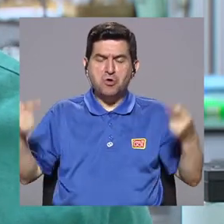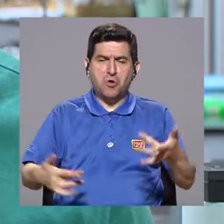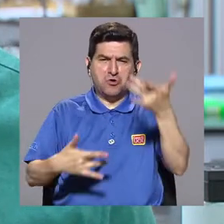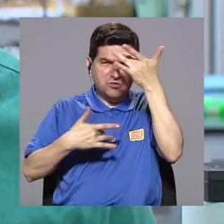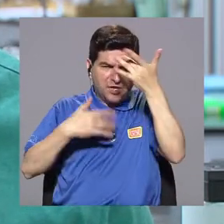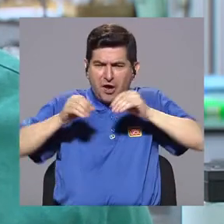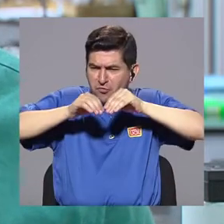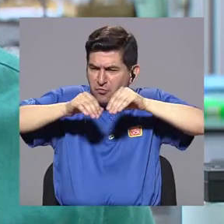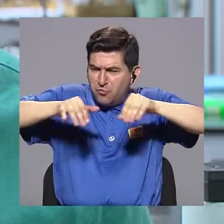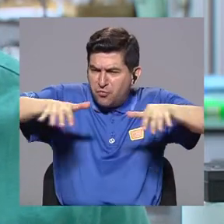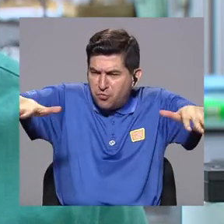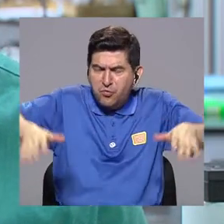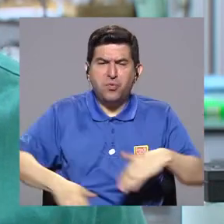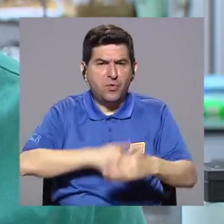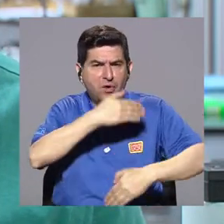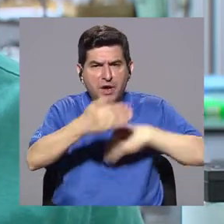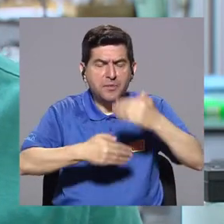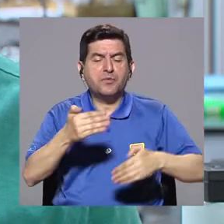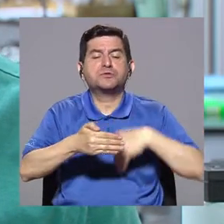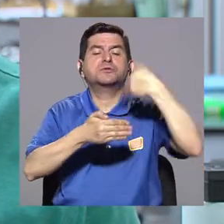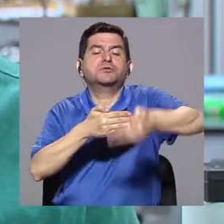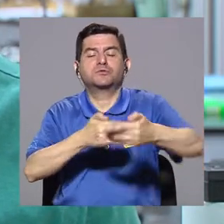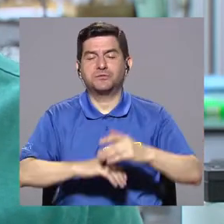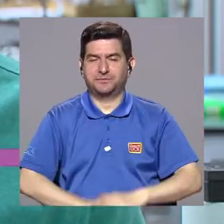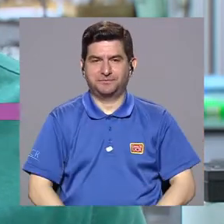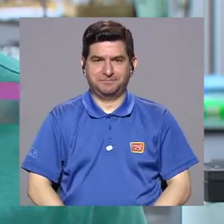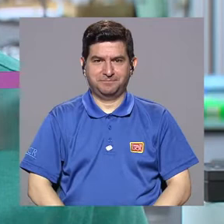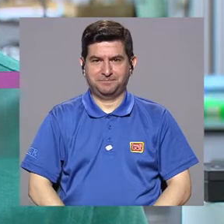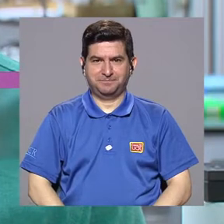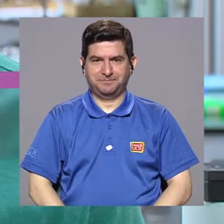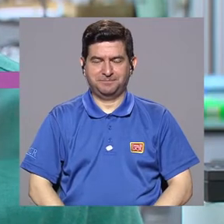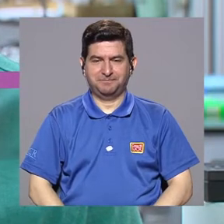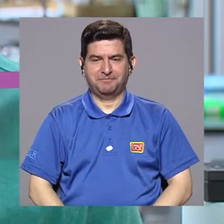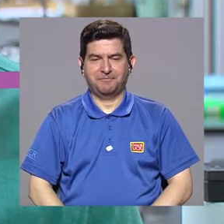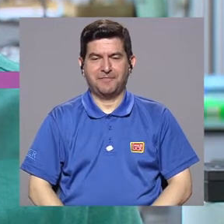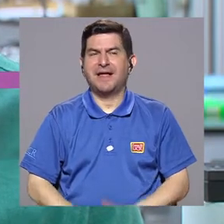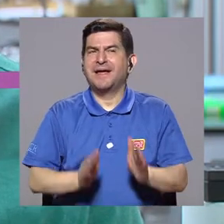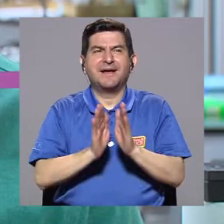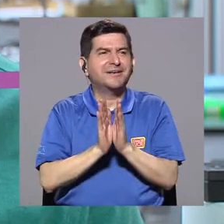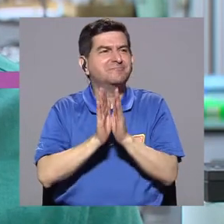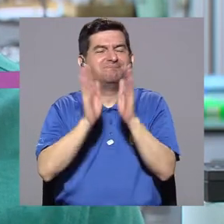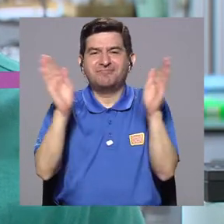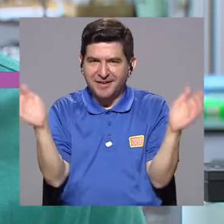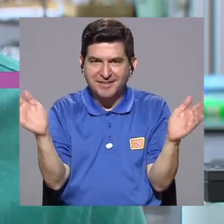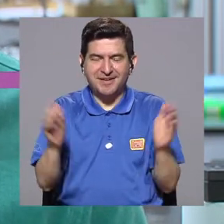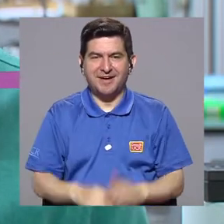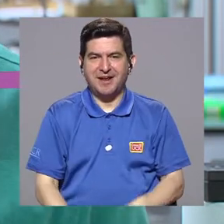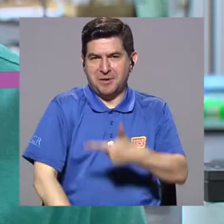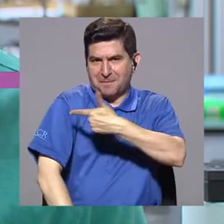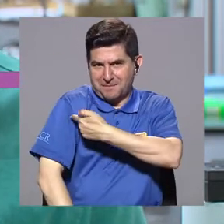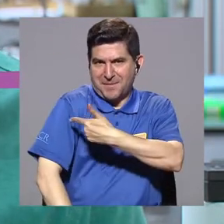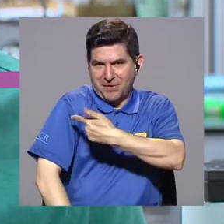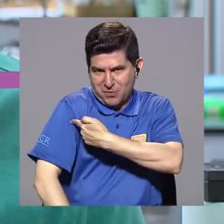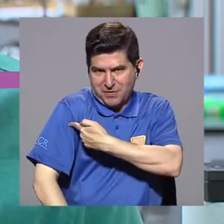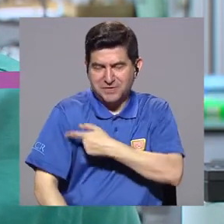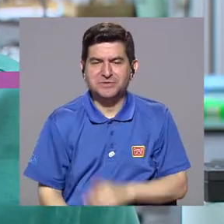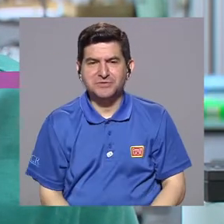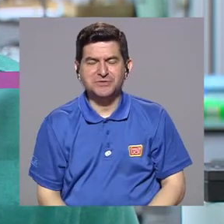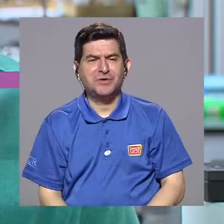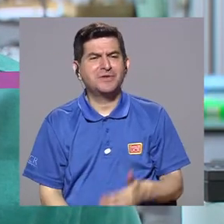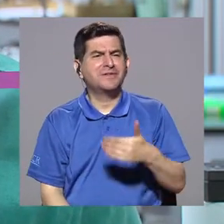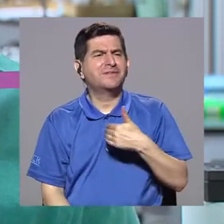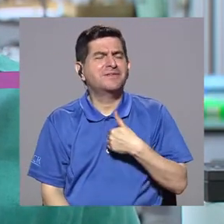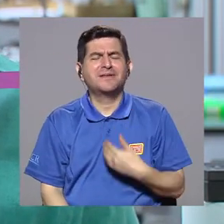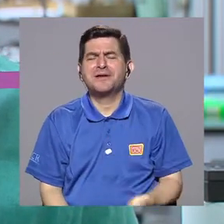las epidemias en los procesos subsiguientes. Entonces, digamos, en términos generales, la vacunación es algo